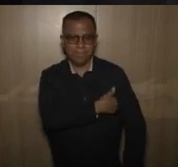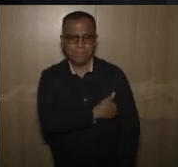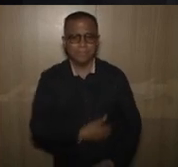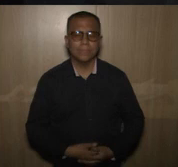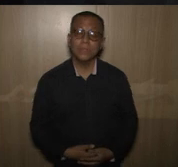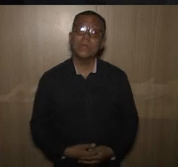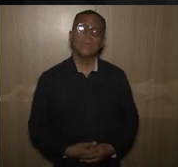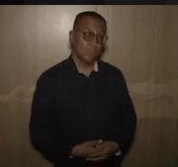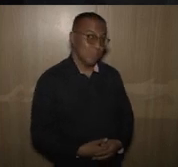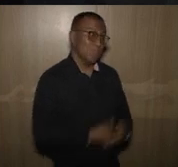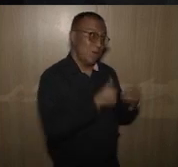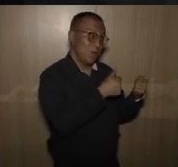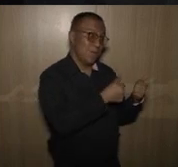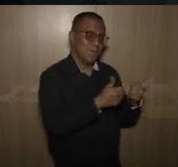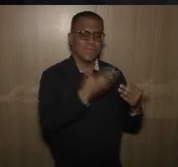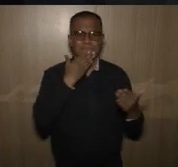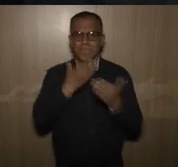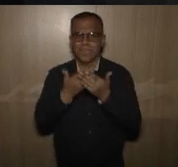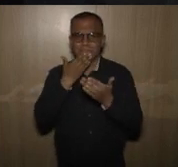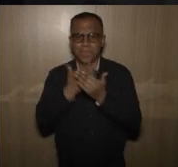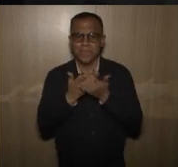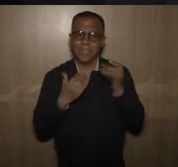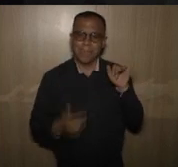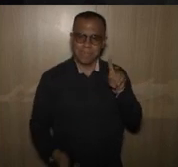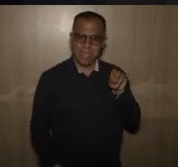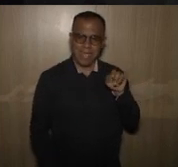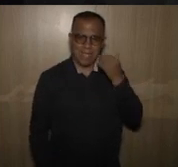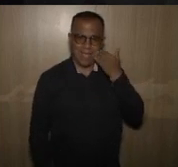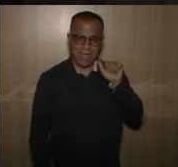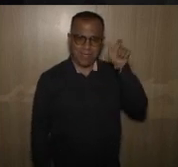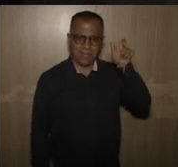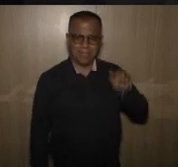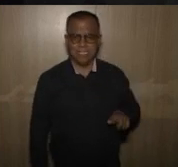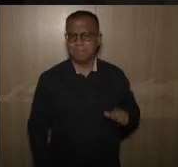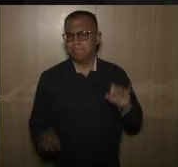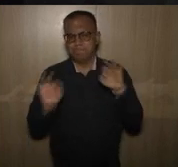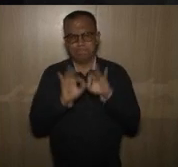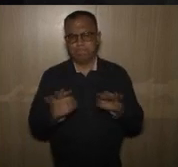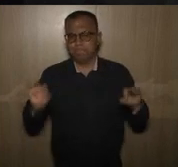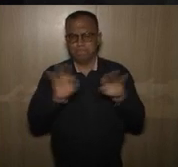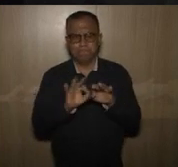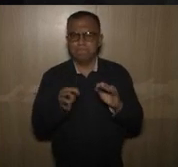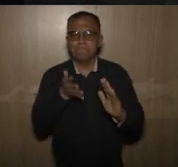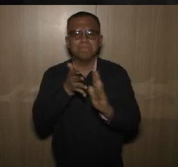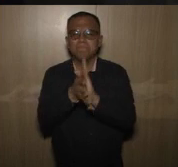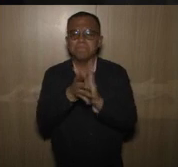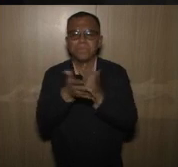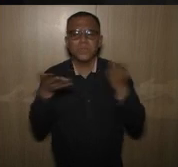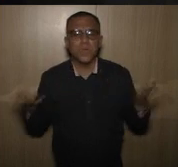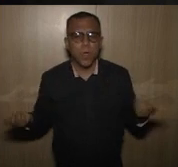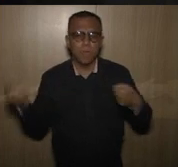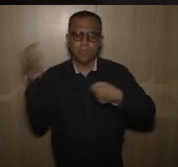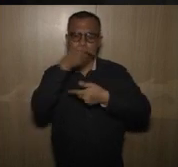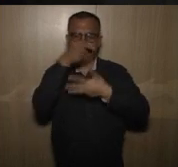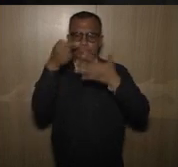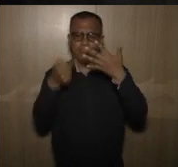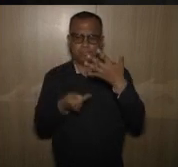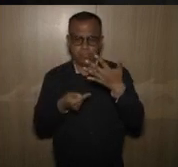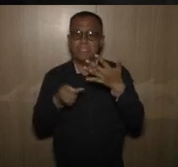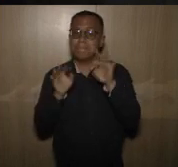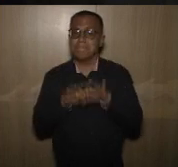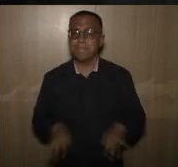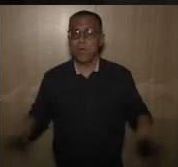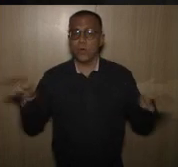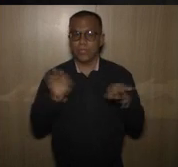Bueno, muchas gracias de nuevo, Bianca. Simplemente mencionar los elementos más importantes